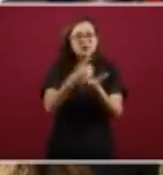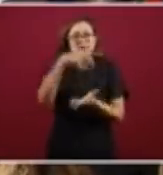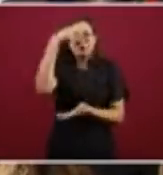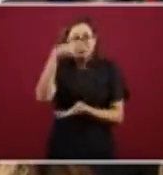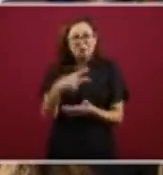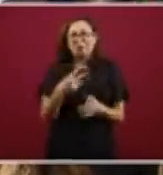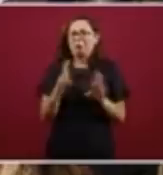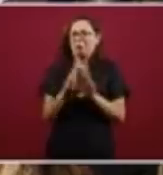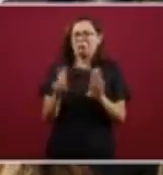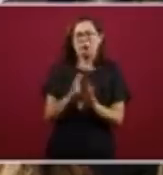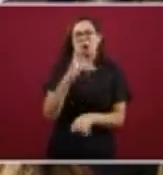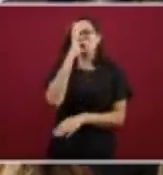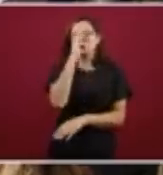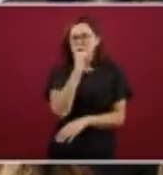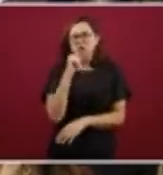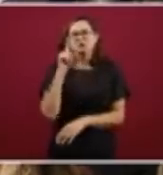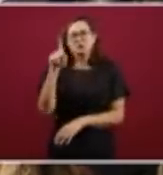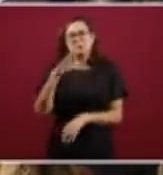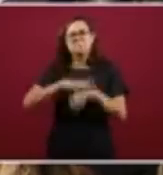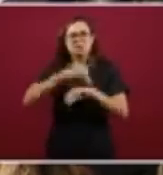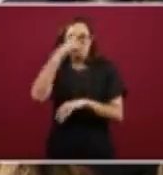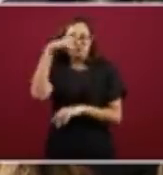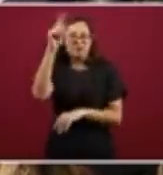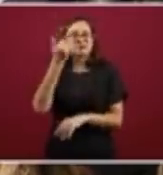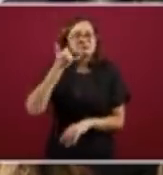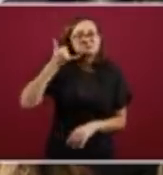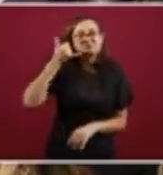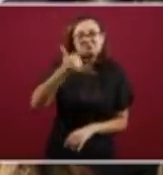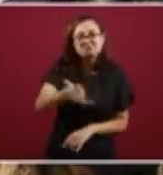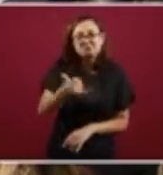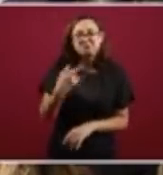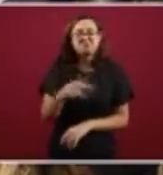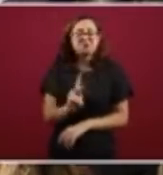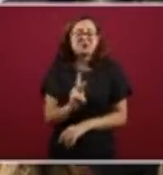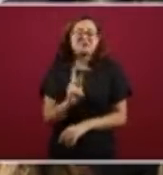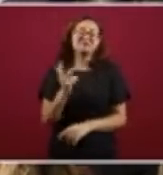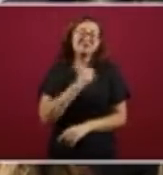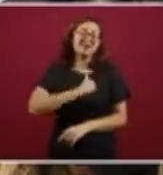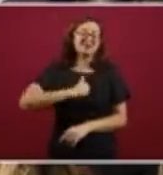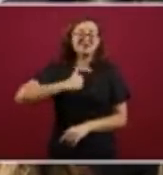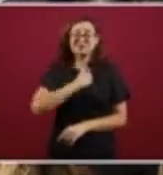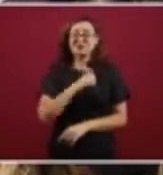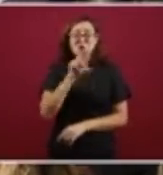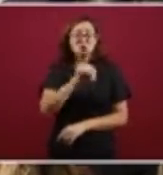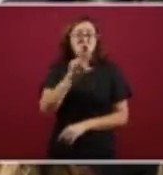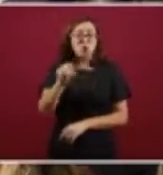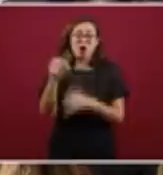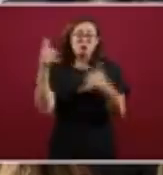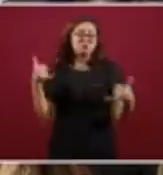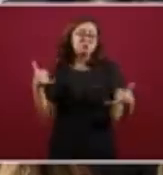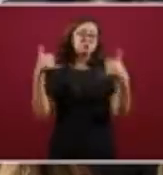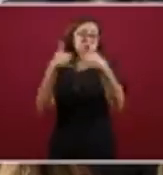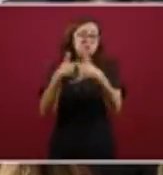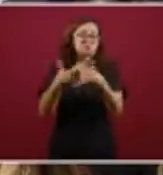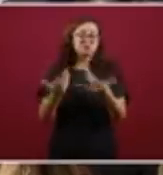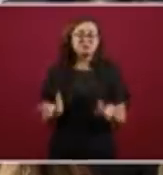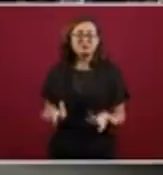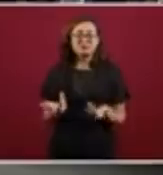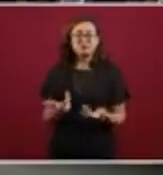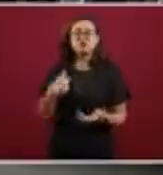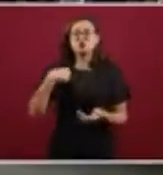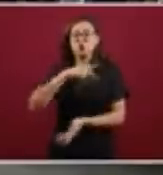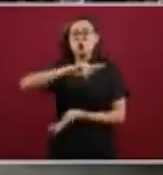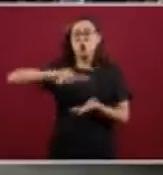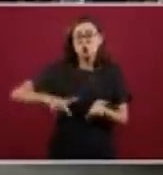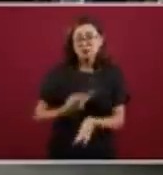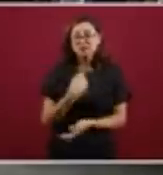de hacer es marcar aquí a estos teléfonos, pero desafortunadamente no los contestan. Entonces yo le vuelvo a